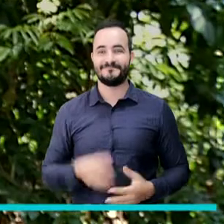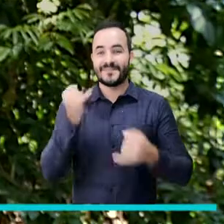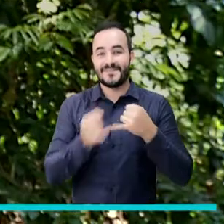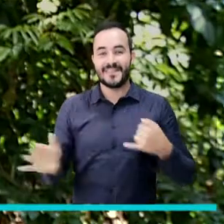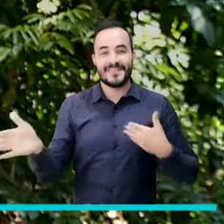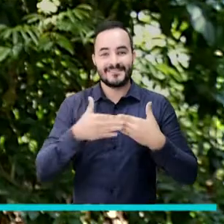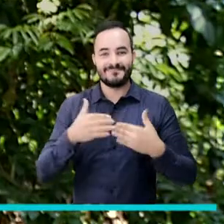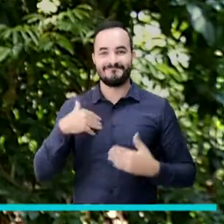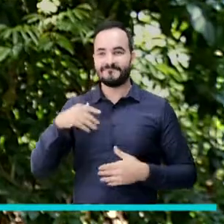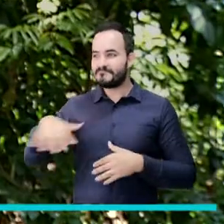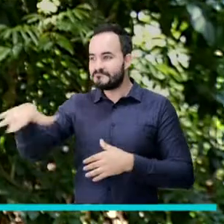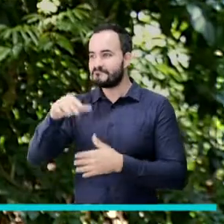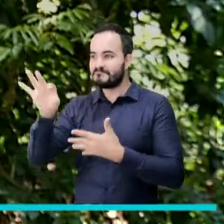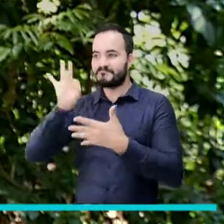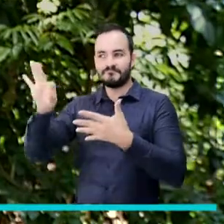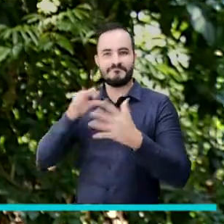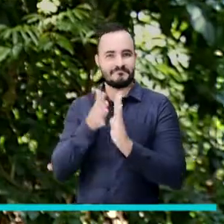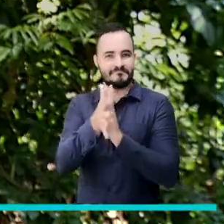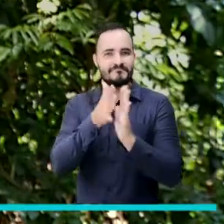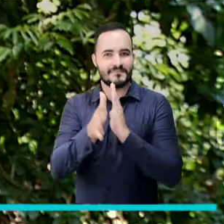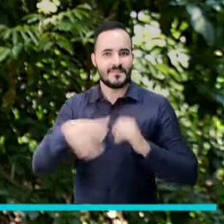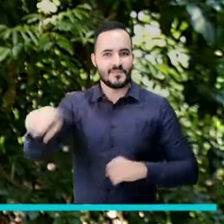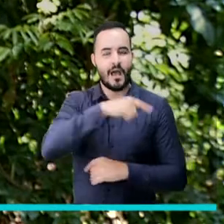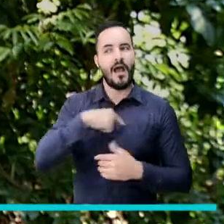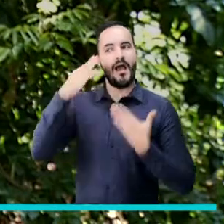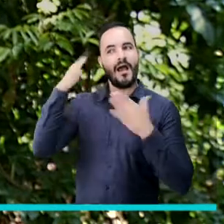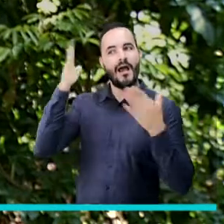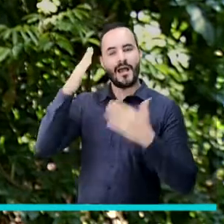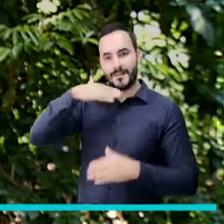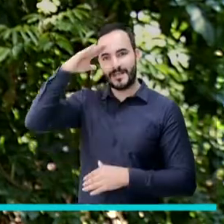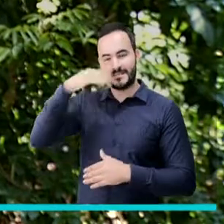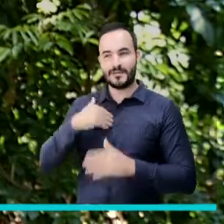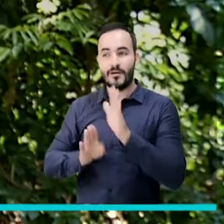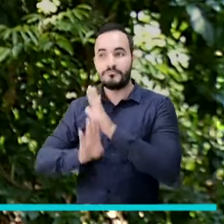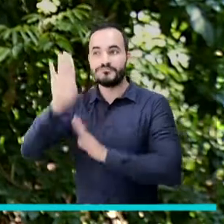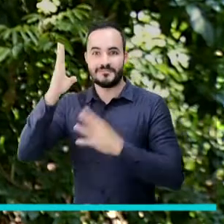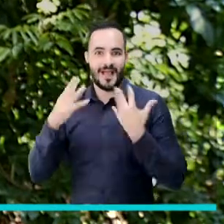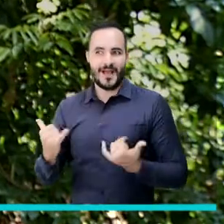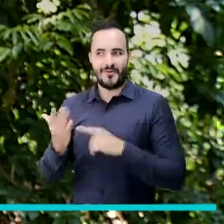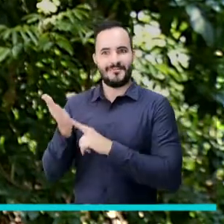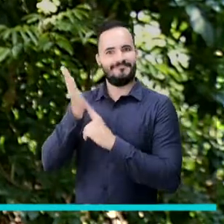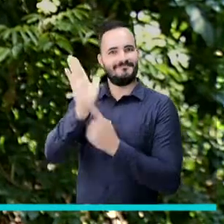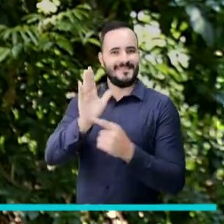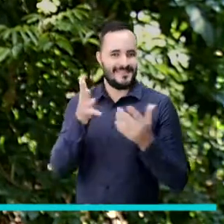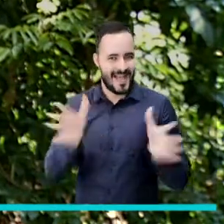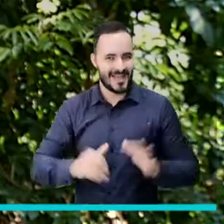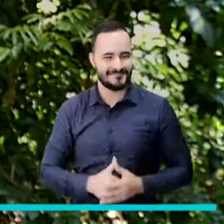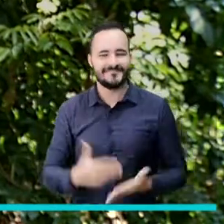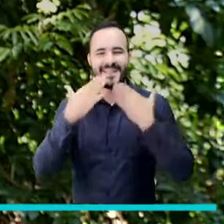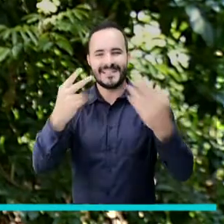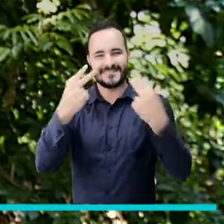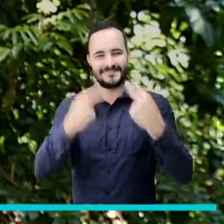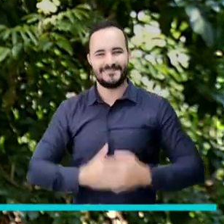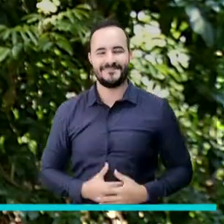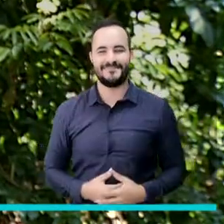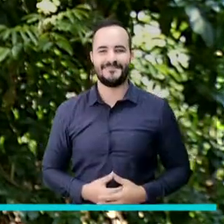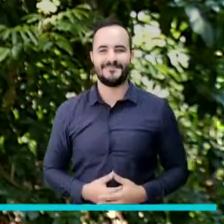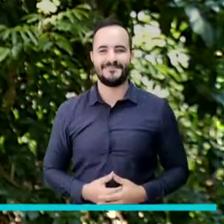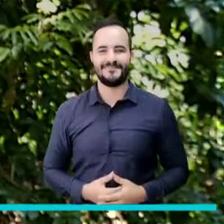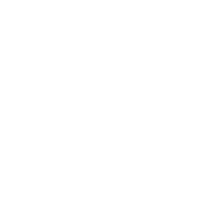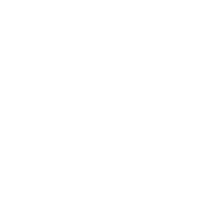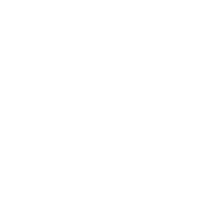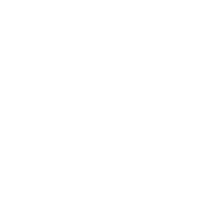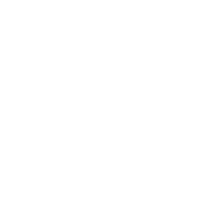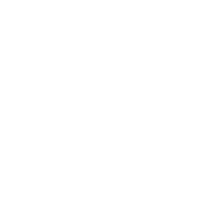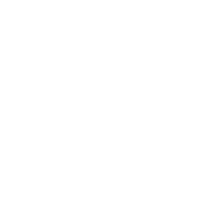Así termina otra emisión de Medellín Conecta TV en la que les contamos cómo avanza nuestra Medellín futuro. Gracias por acompañarnos.